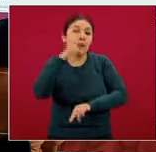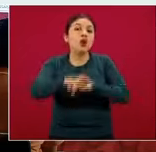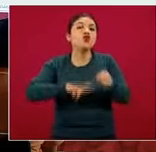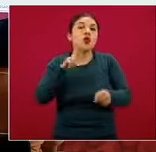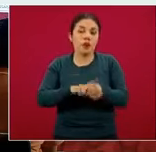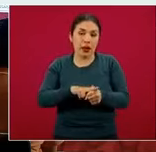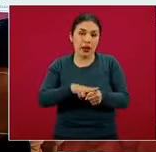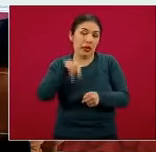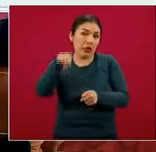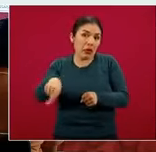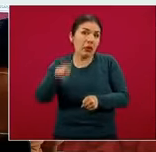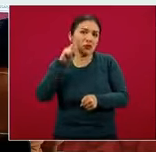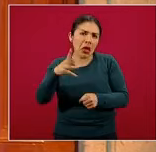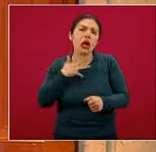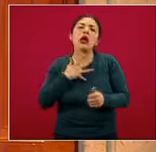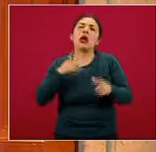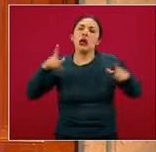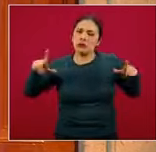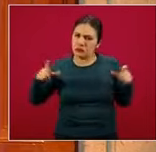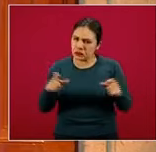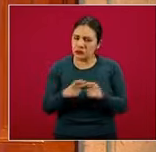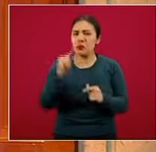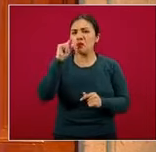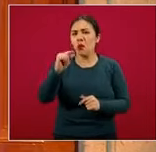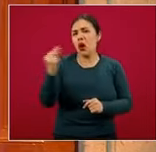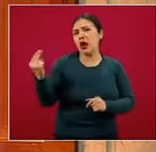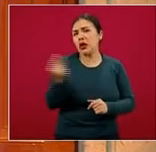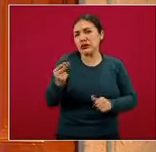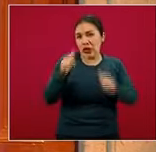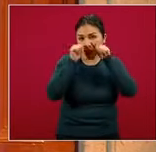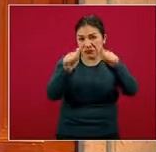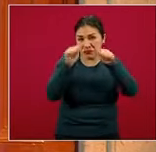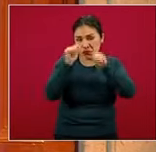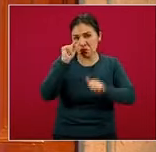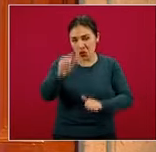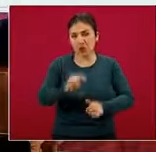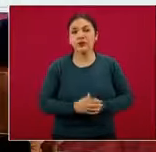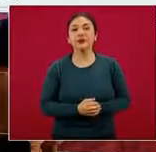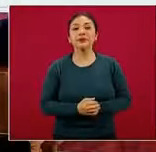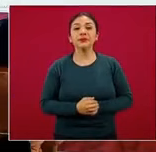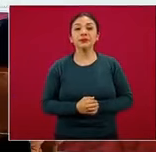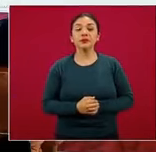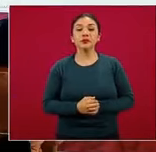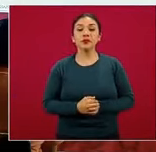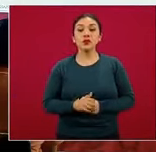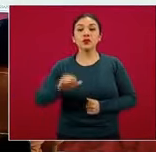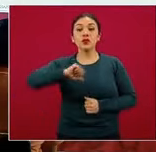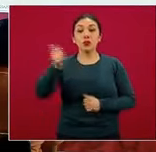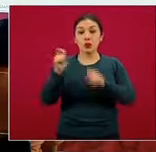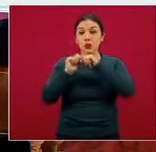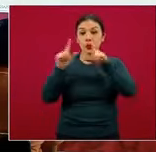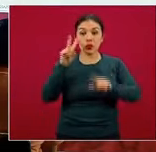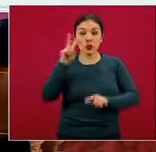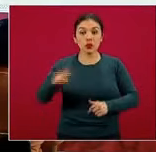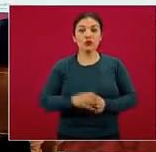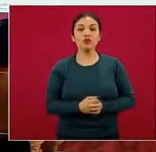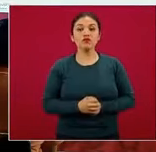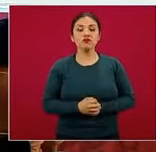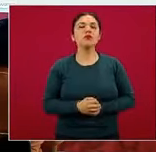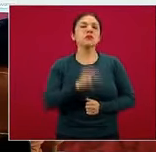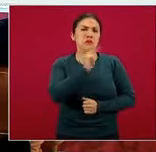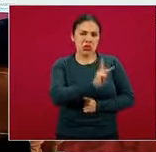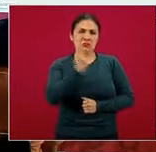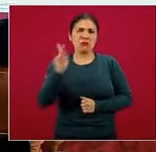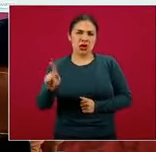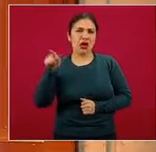camas, lo cual nos habla de una baja demanda de atención que ellas están teniendo. Si vemos la siguiente diapositiva, es un gráfico